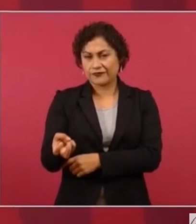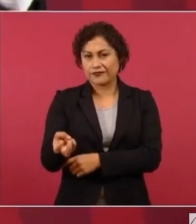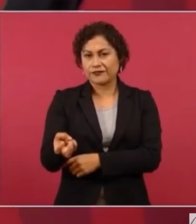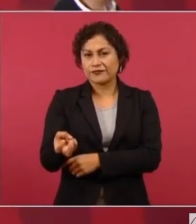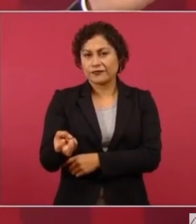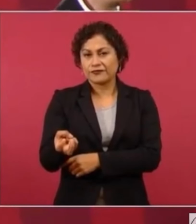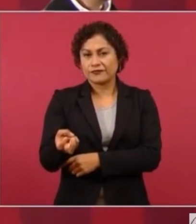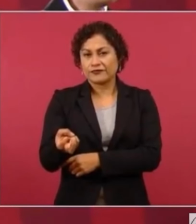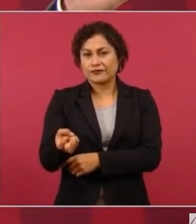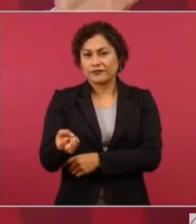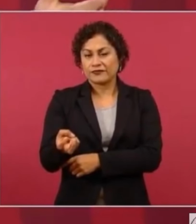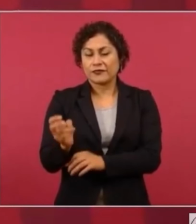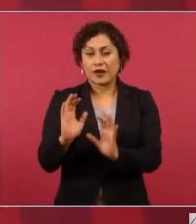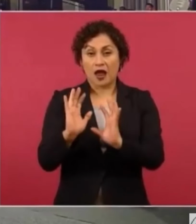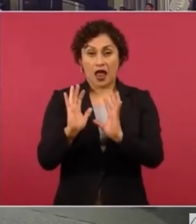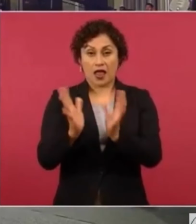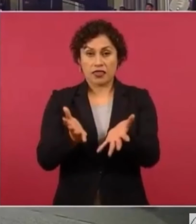decisivo.